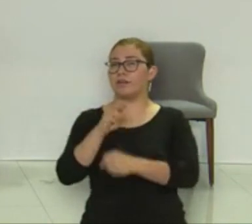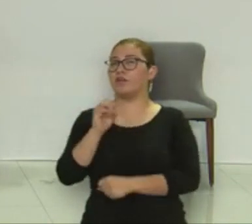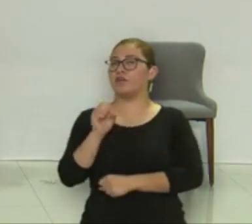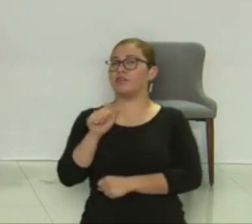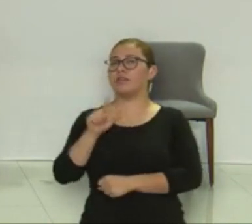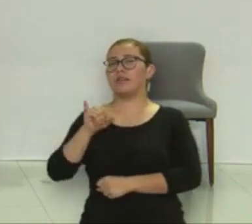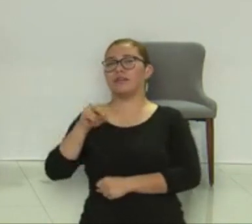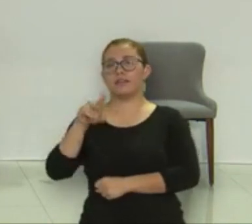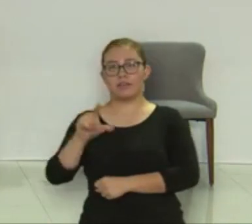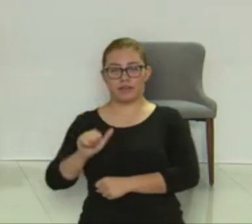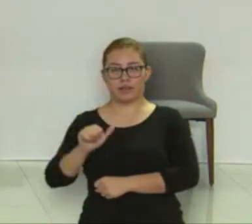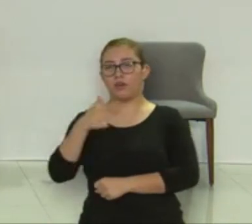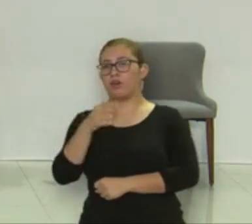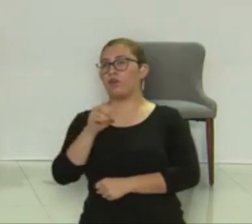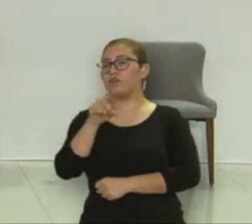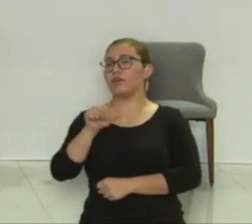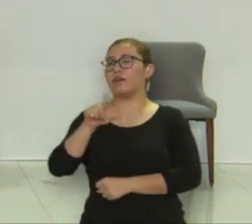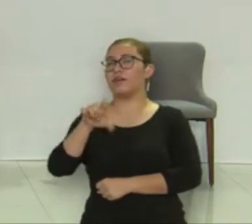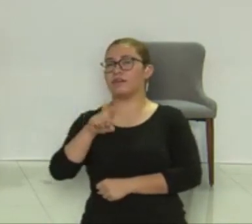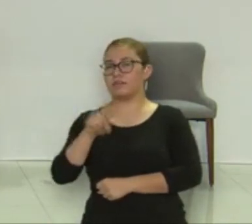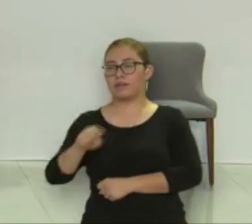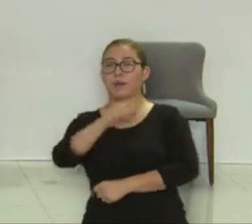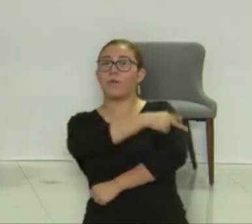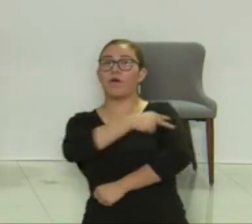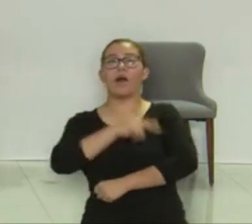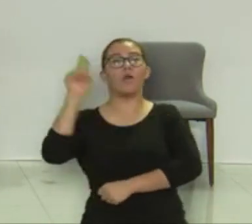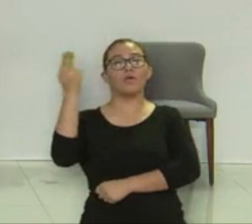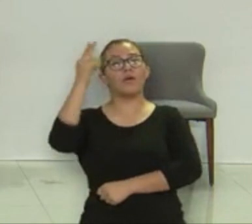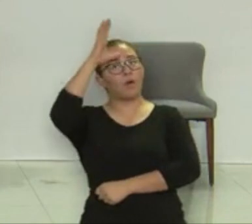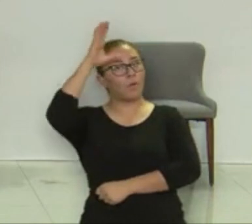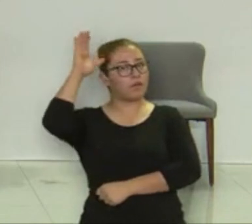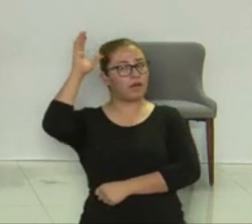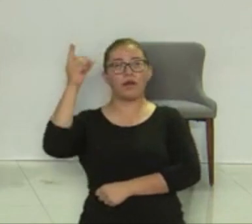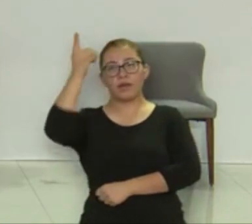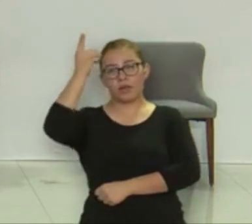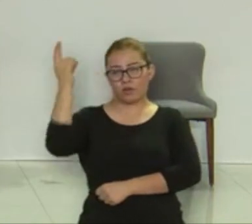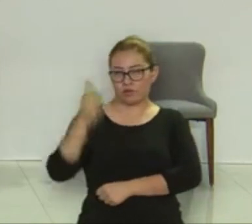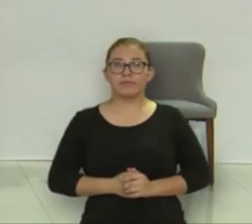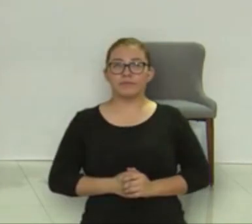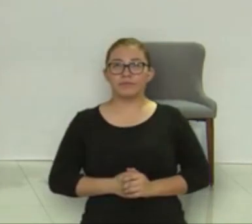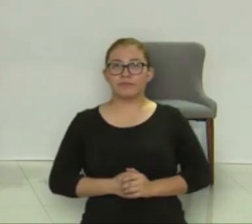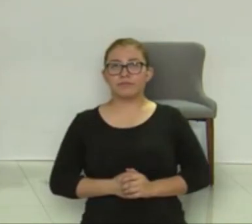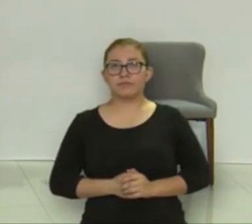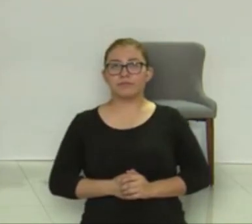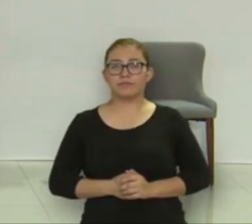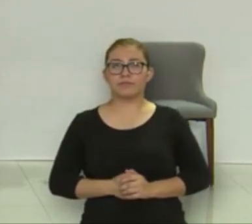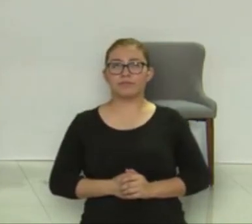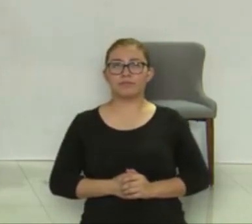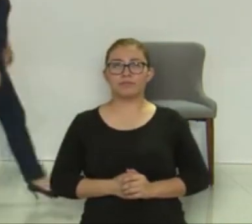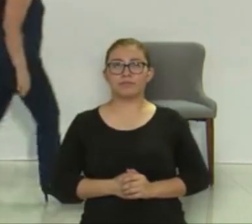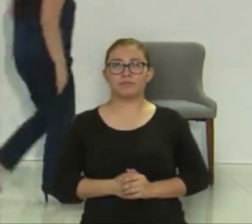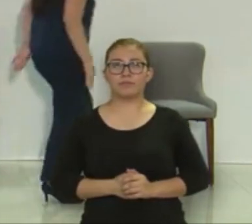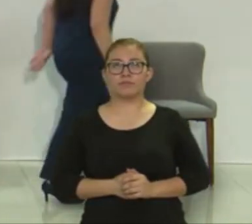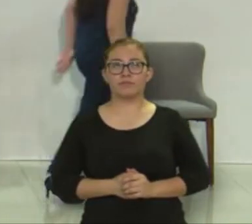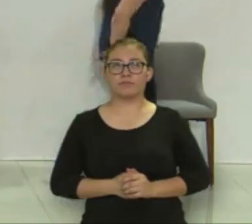inscribieron 458 trabajos en 13 categorías 349 por correo electrónico 108 en el módulo